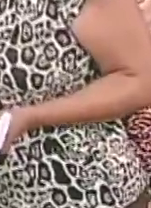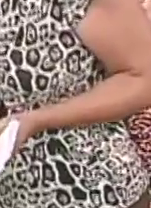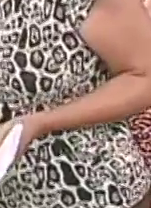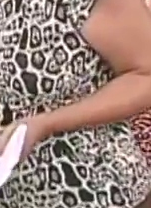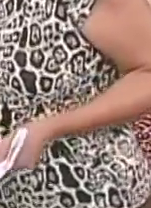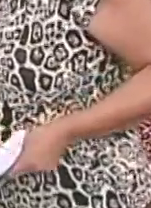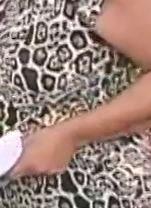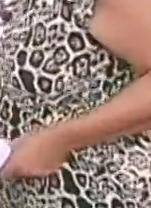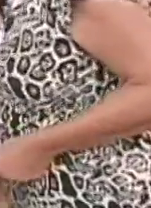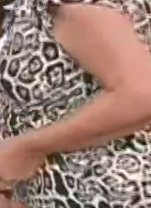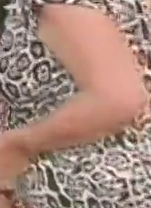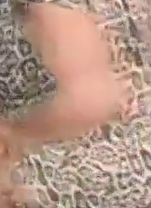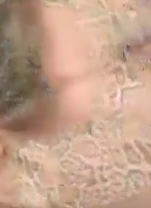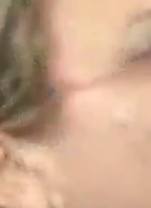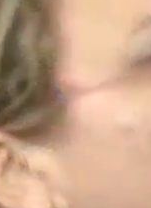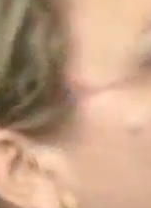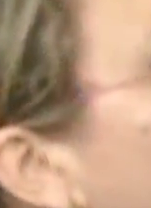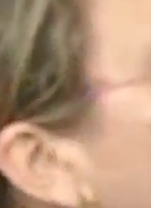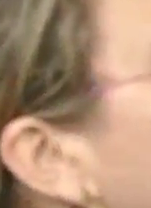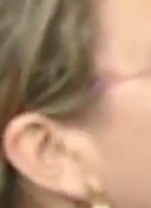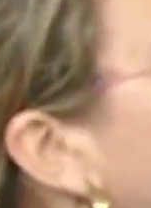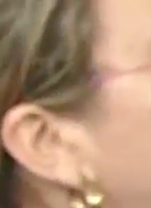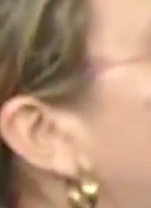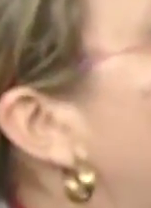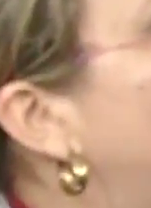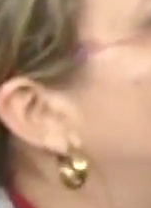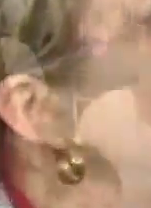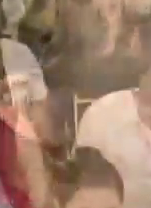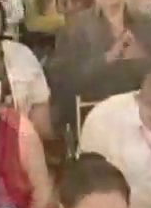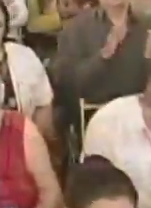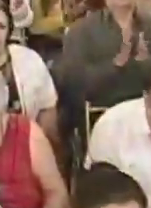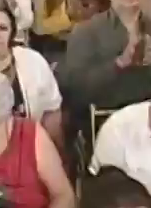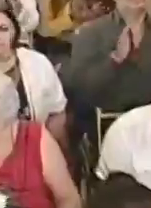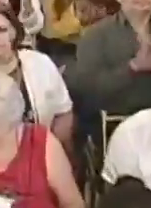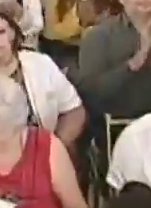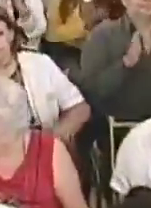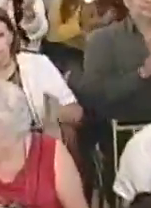respalda totalmente. Gracias, que Dios te bendiga. Gracias.